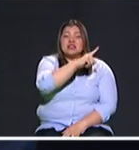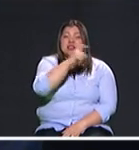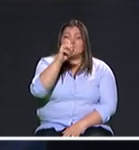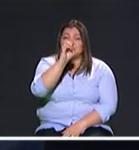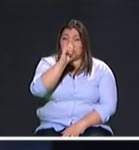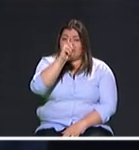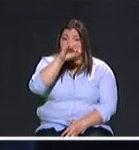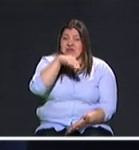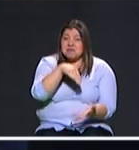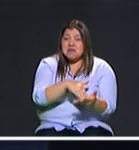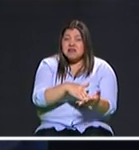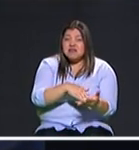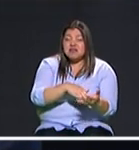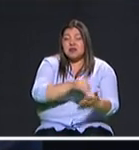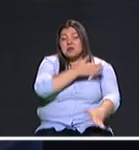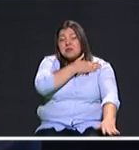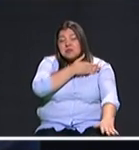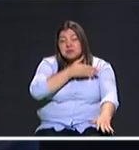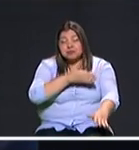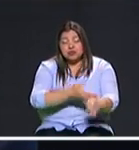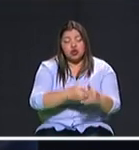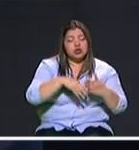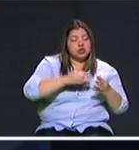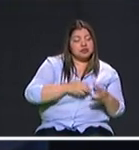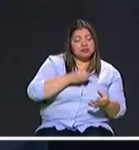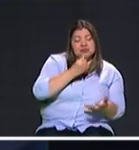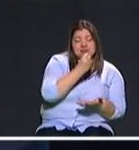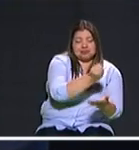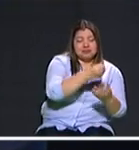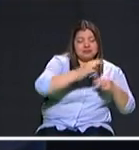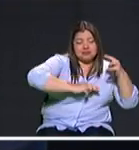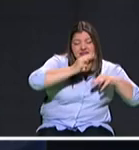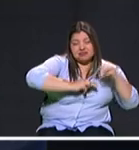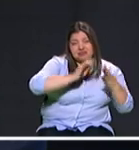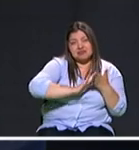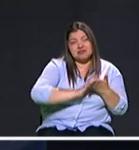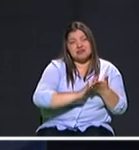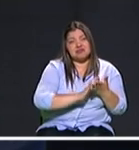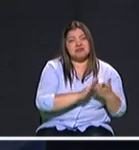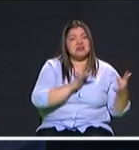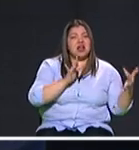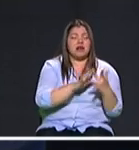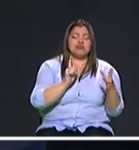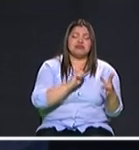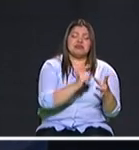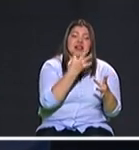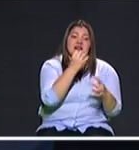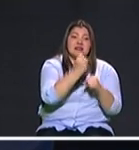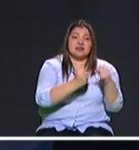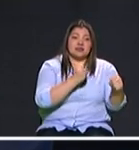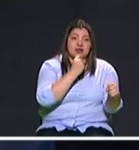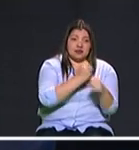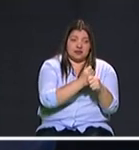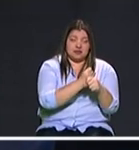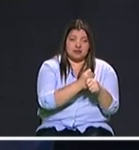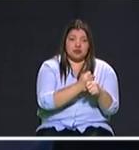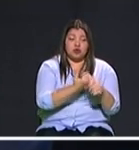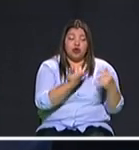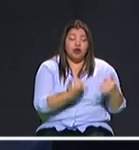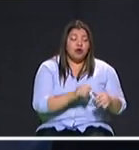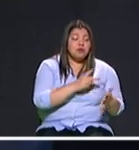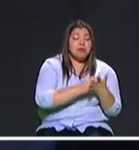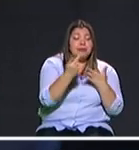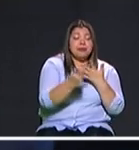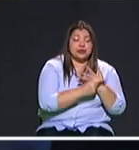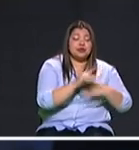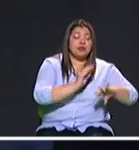mil 321 presos en una concesión de 30 años ese proyecto si no se completa ahora ni si